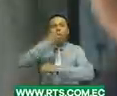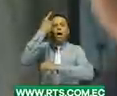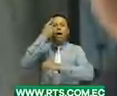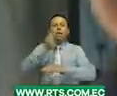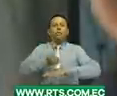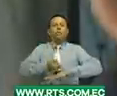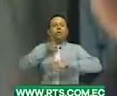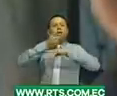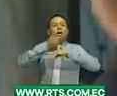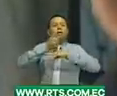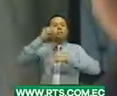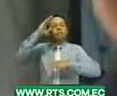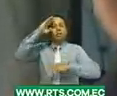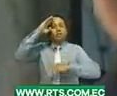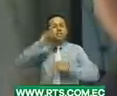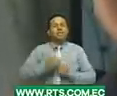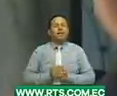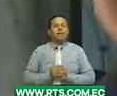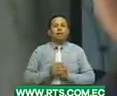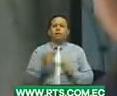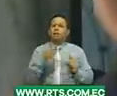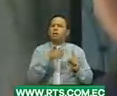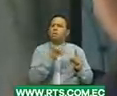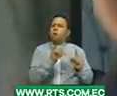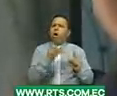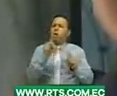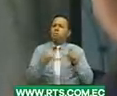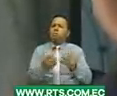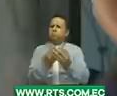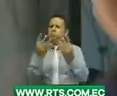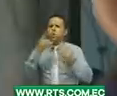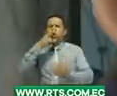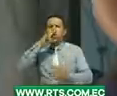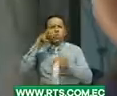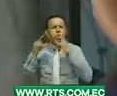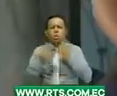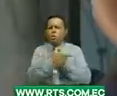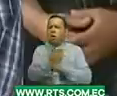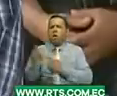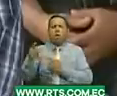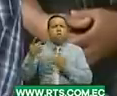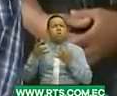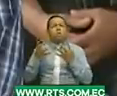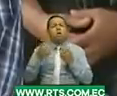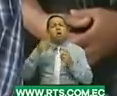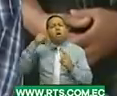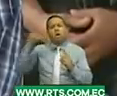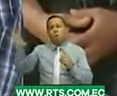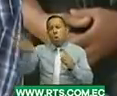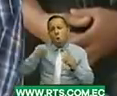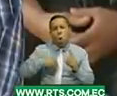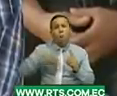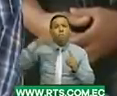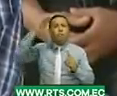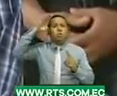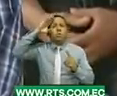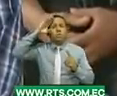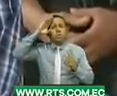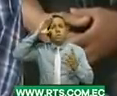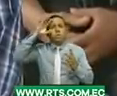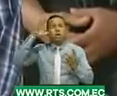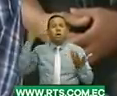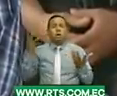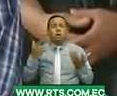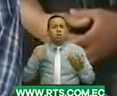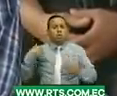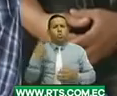Refleja el anhelo de muchos niños soñadores que ven en el policía un ejemplo a seguir. Nosotros no llenamos tu